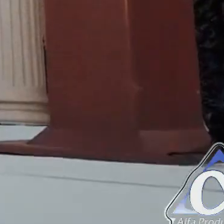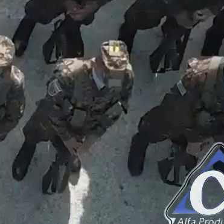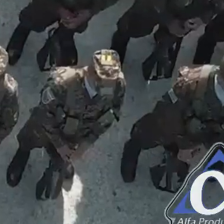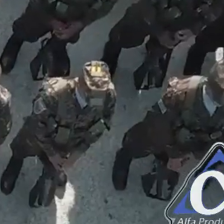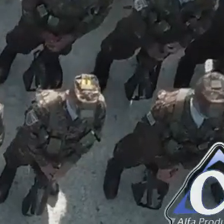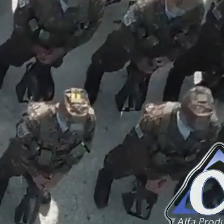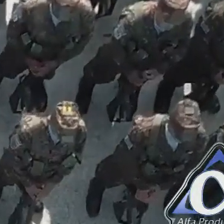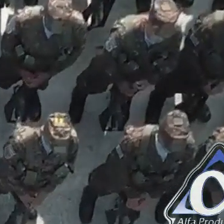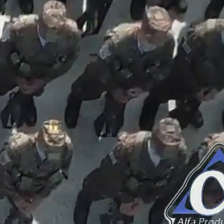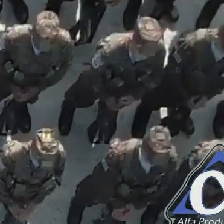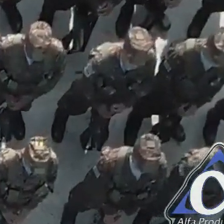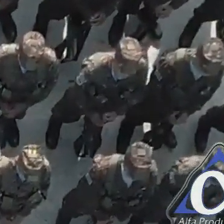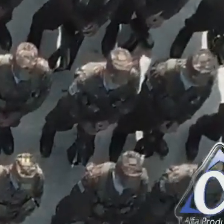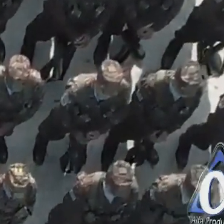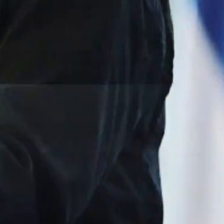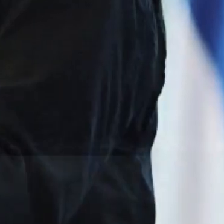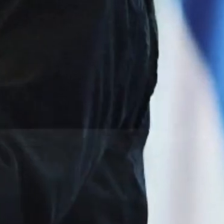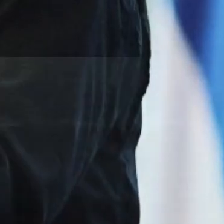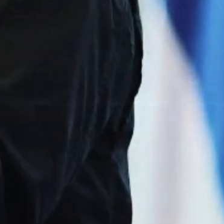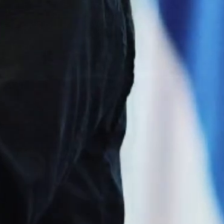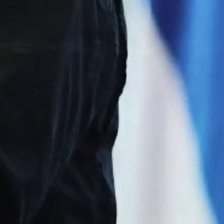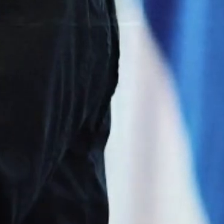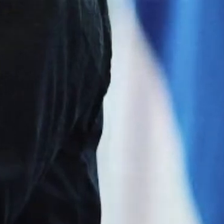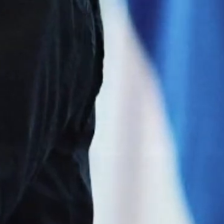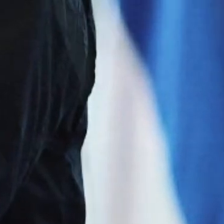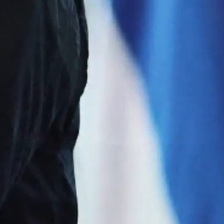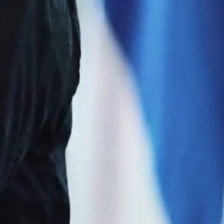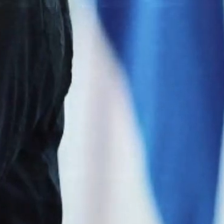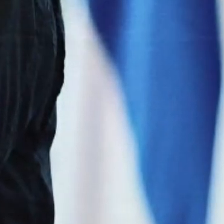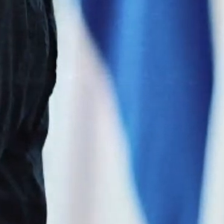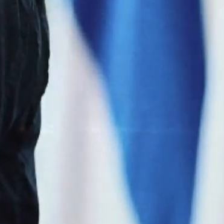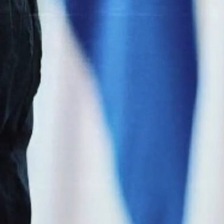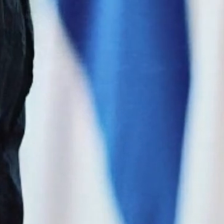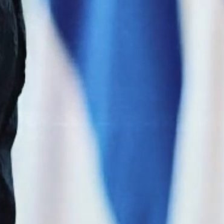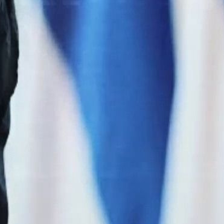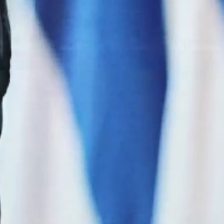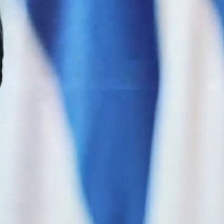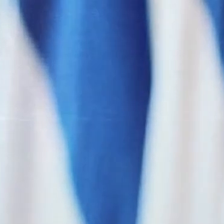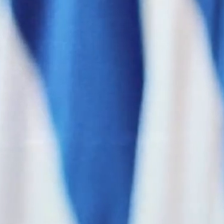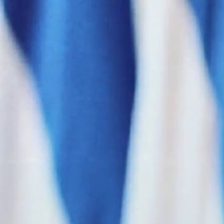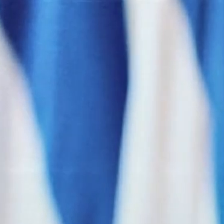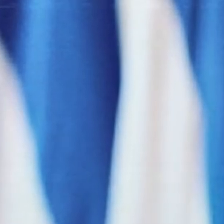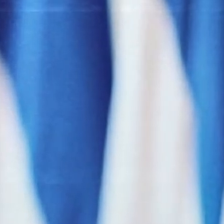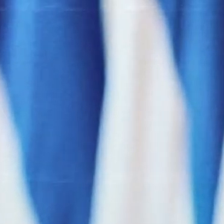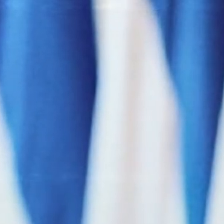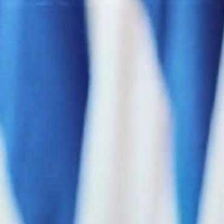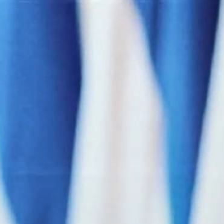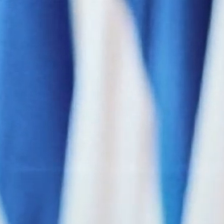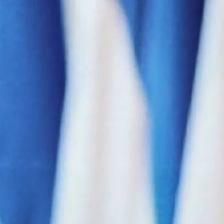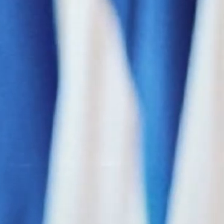va a poner interesante. Hoy te hablaremos nuevamente del mejor presidente del mundo, Nayib